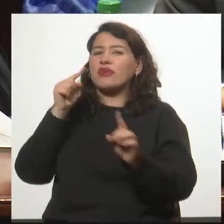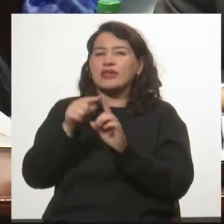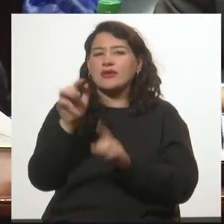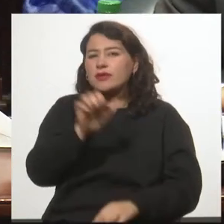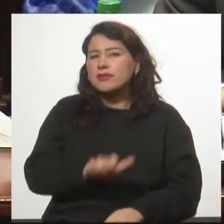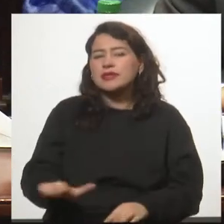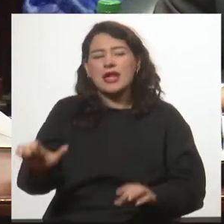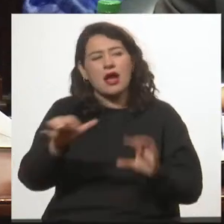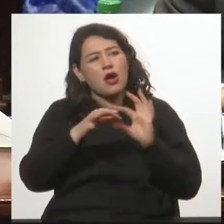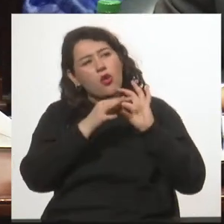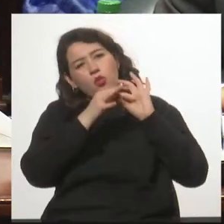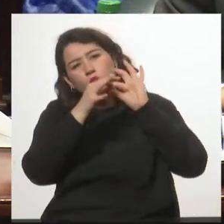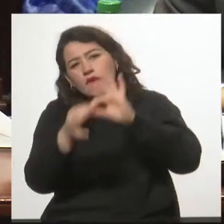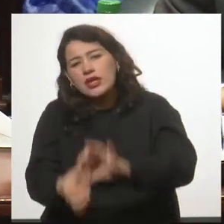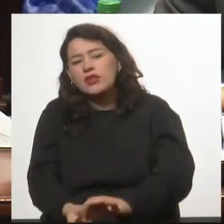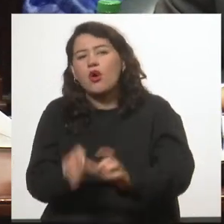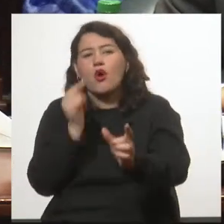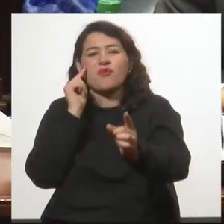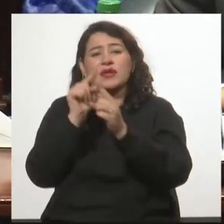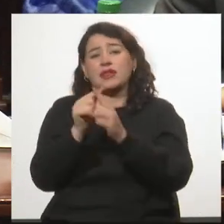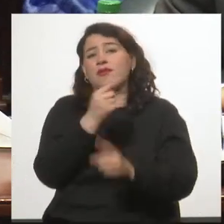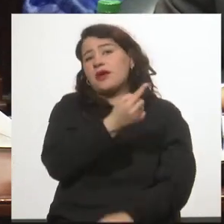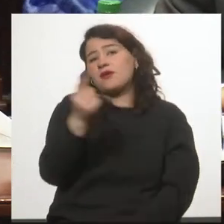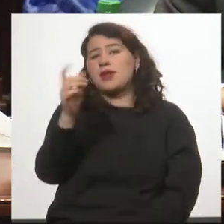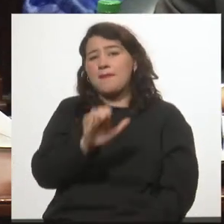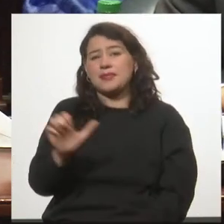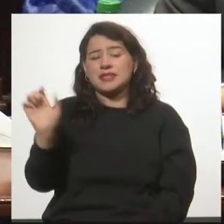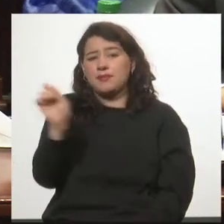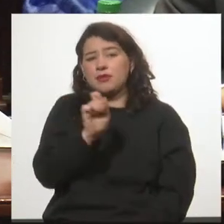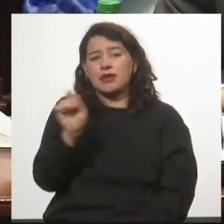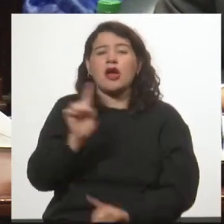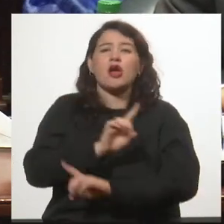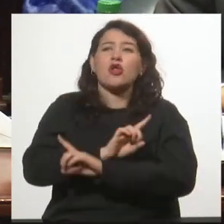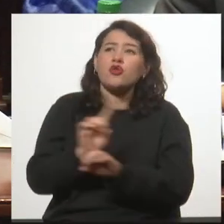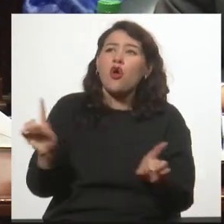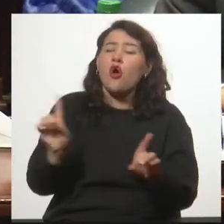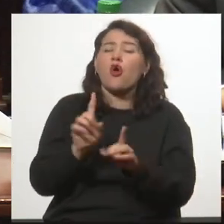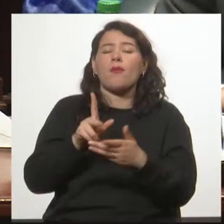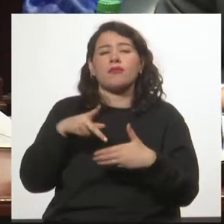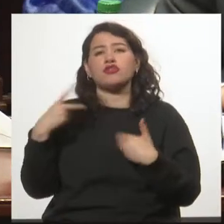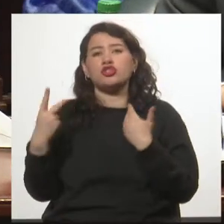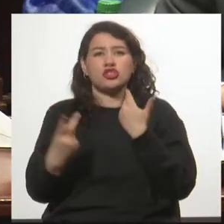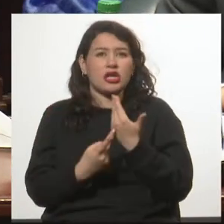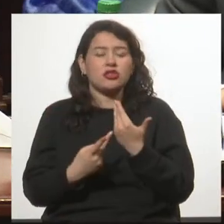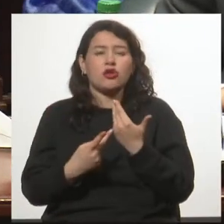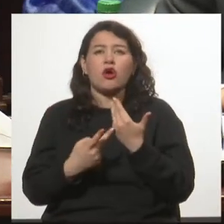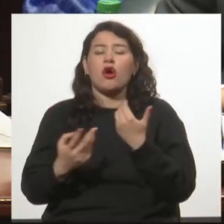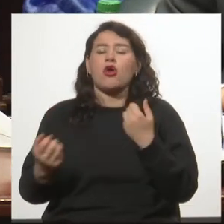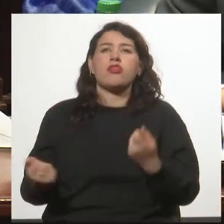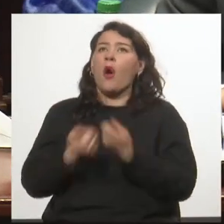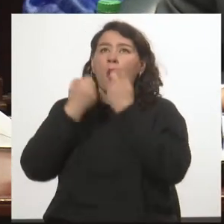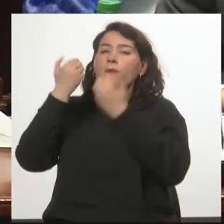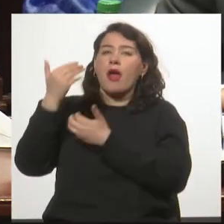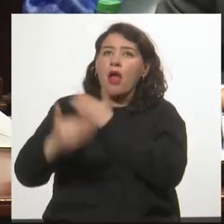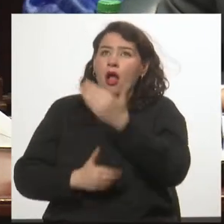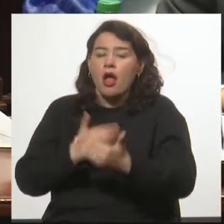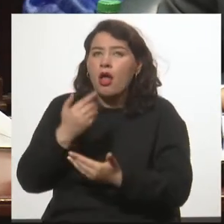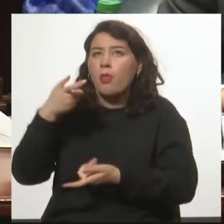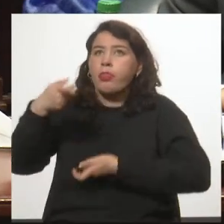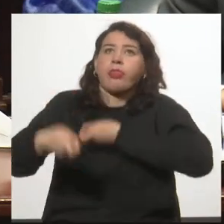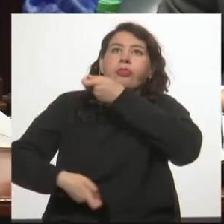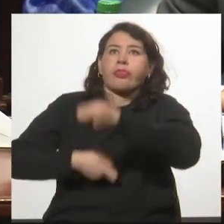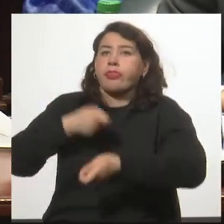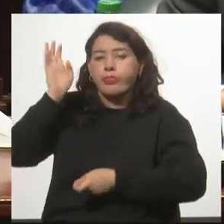alineados con el cometido de las empresas públicas no en proyectos que se van desarrollando improvisadamente y